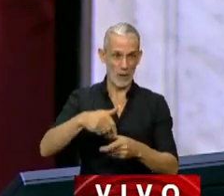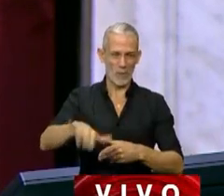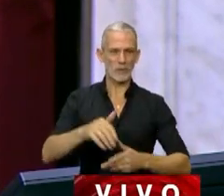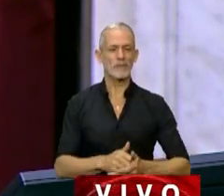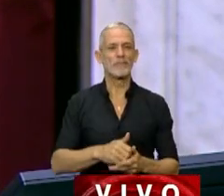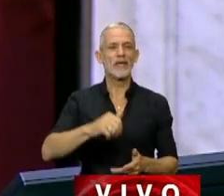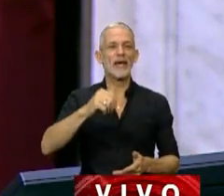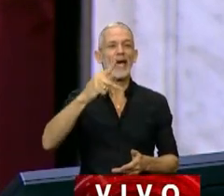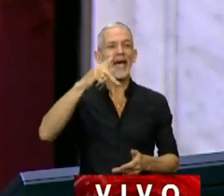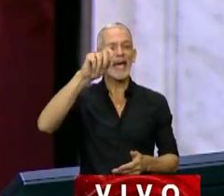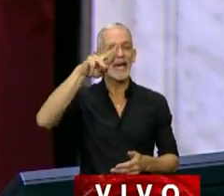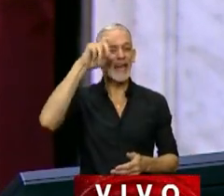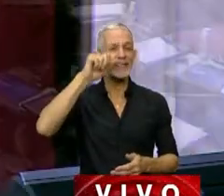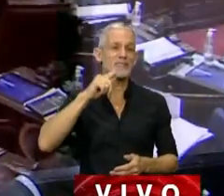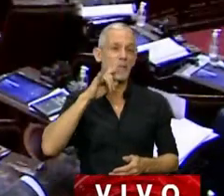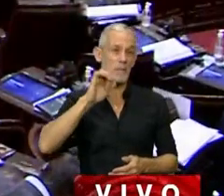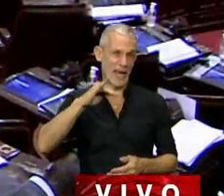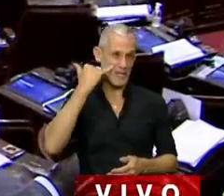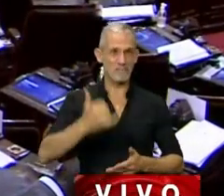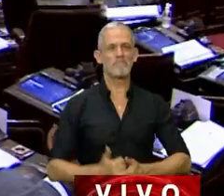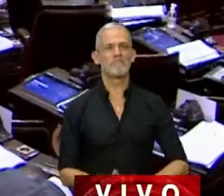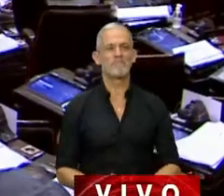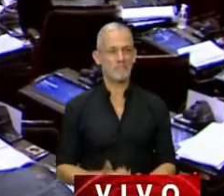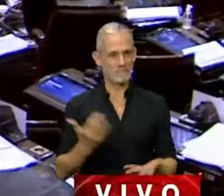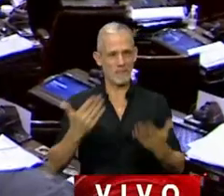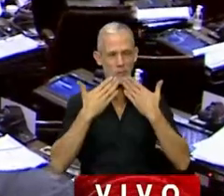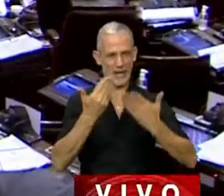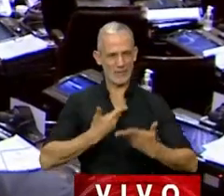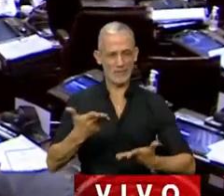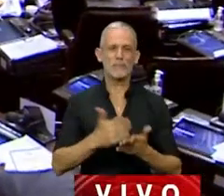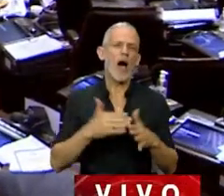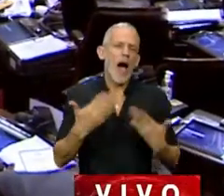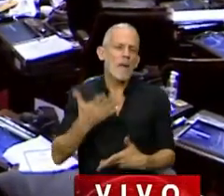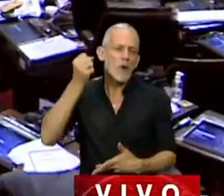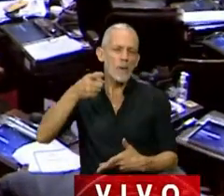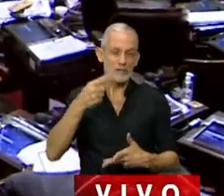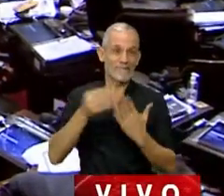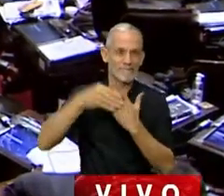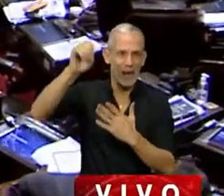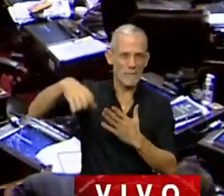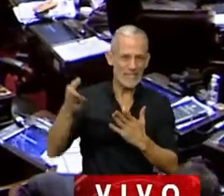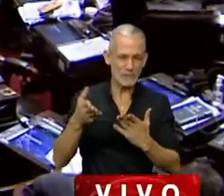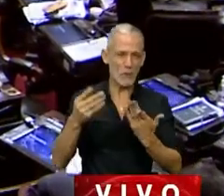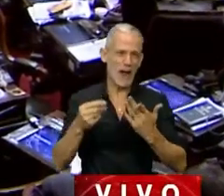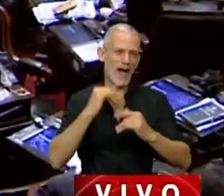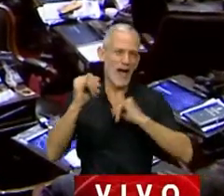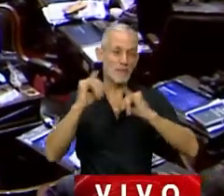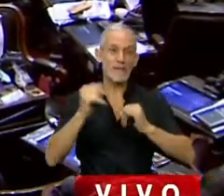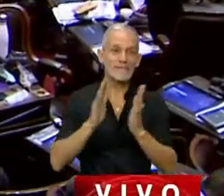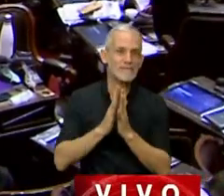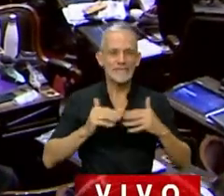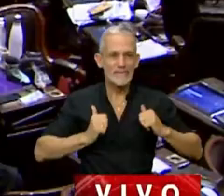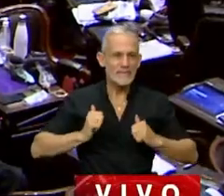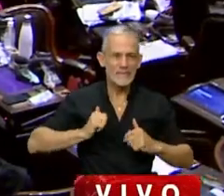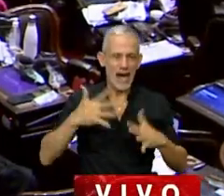Diputada Camila Crescimbene tiene la palabra. Muchas gracias, presidente. Bueno, aprovecho que está también el ministro para decirles que esperamos